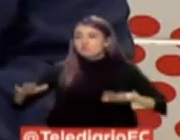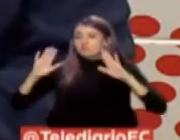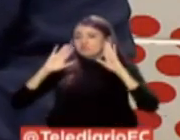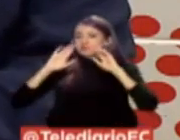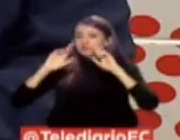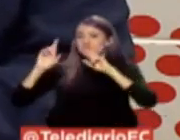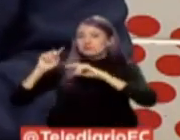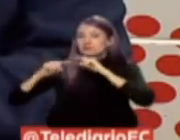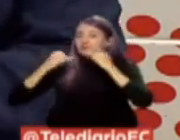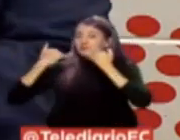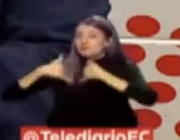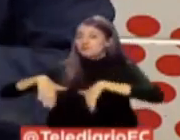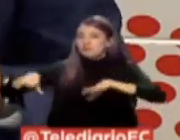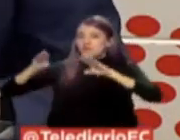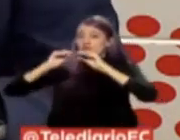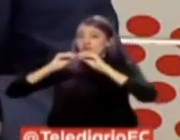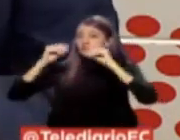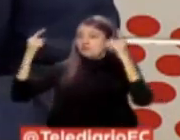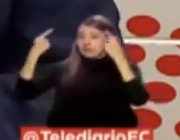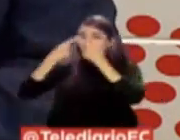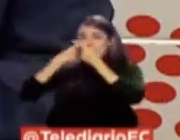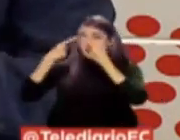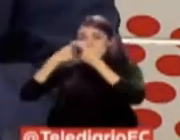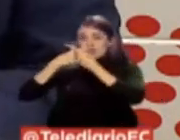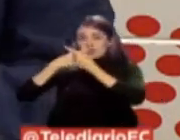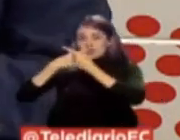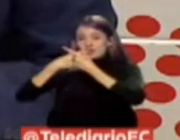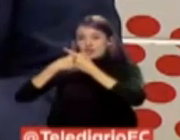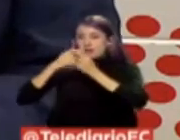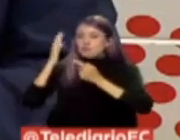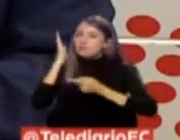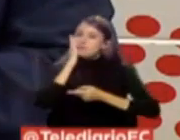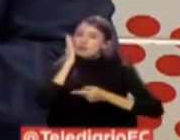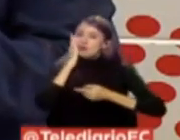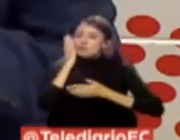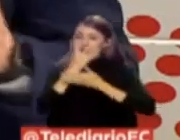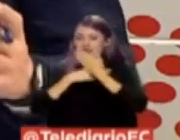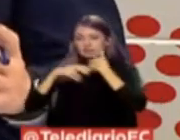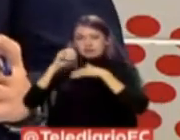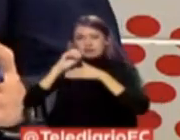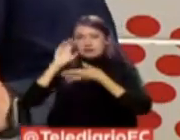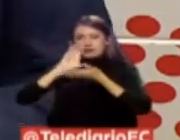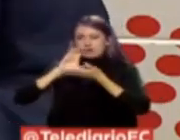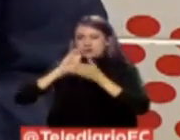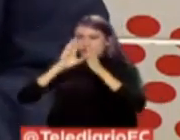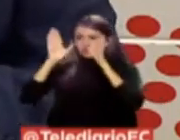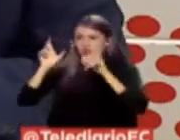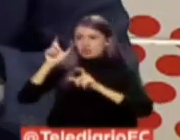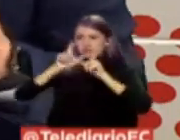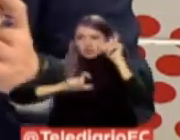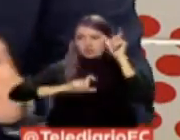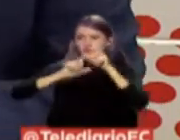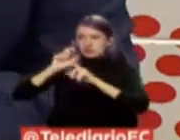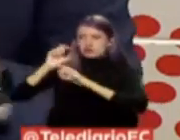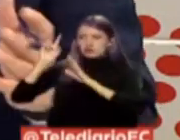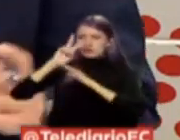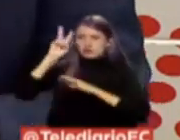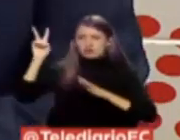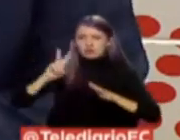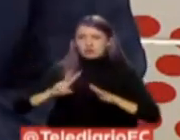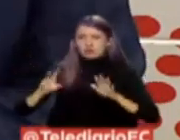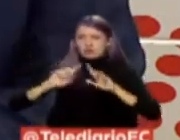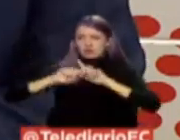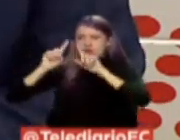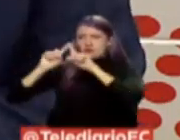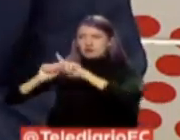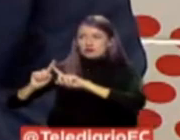violencia xenófoba, un ataque indiscriminado a madres, niños, a ciudadanos venezolanos en distintos